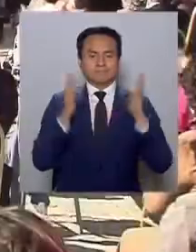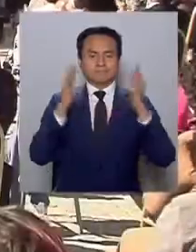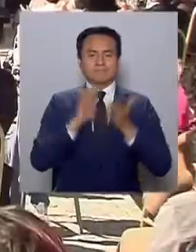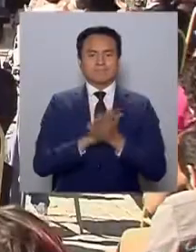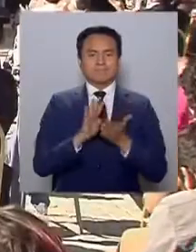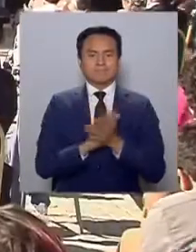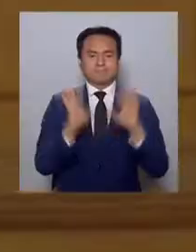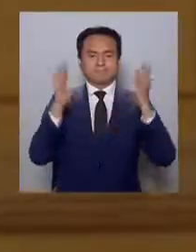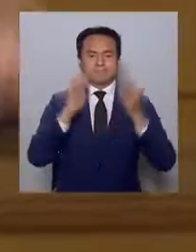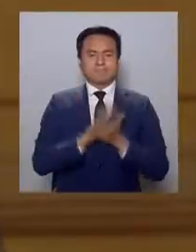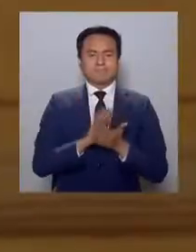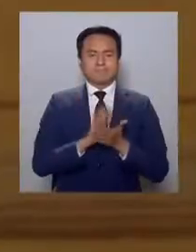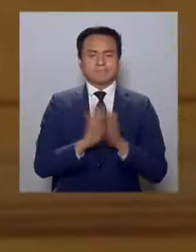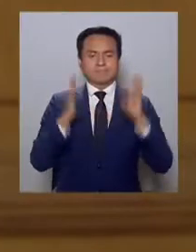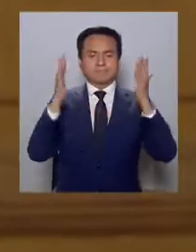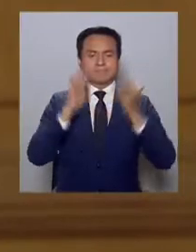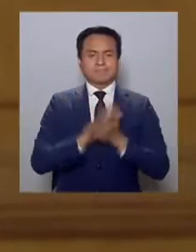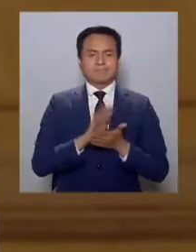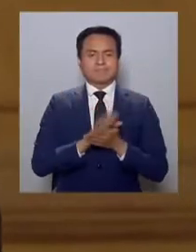Seguimos.